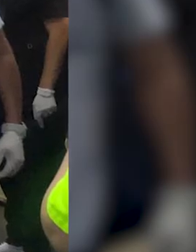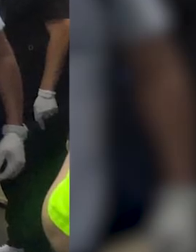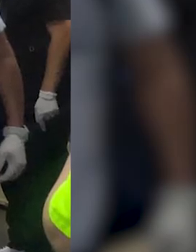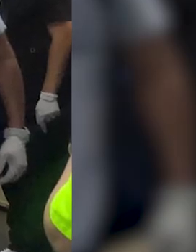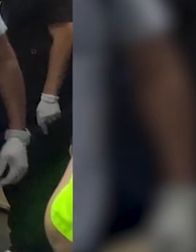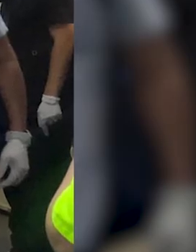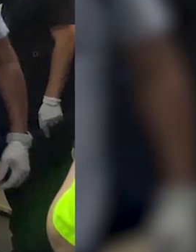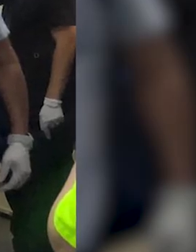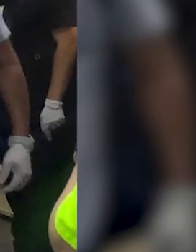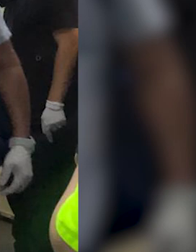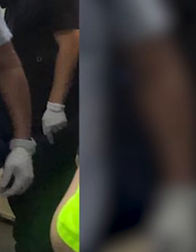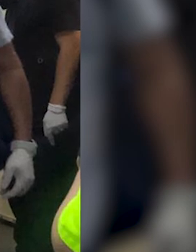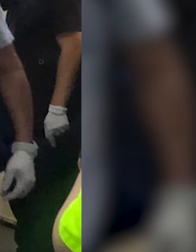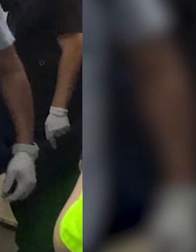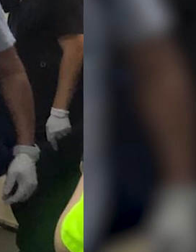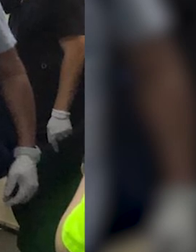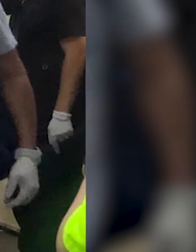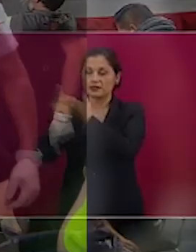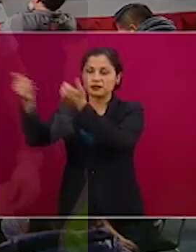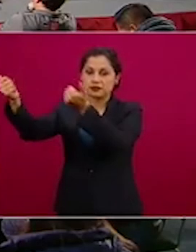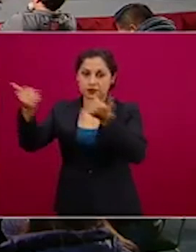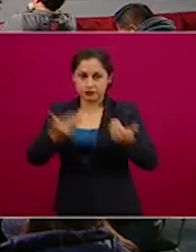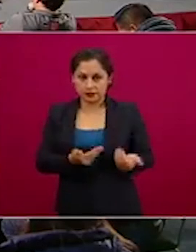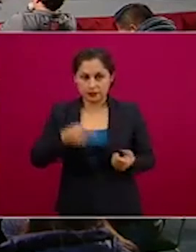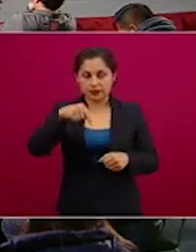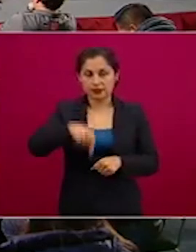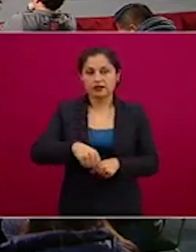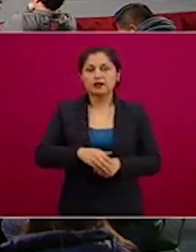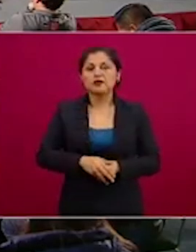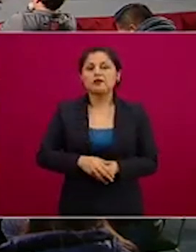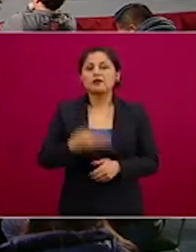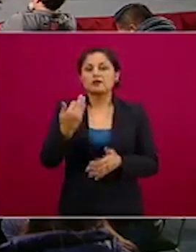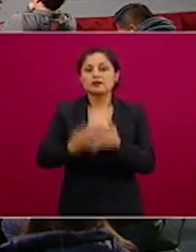Unidos. Nos faltan 2.826,